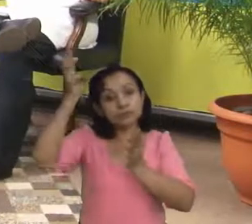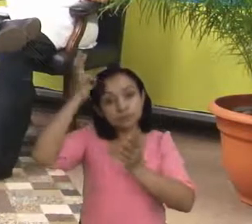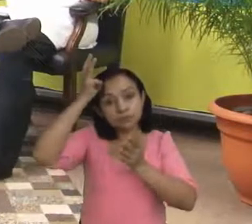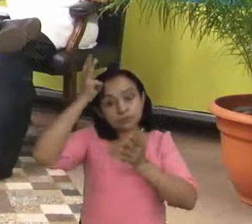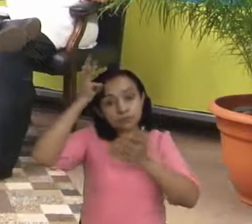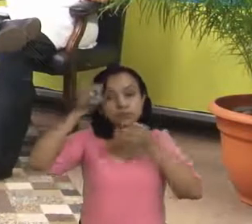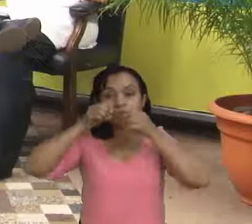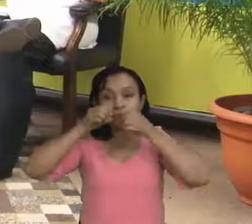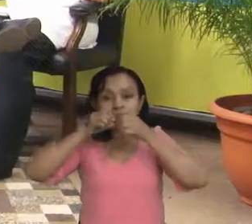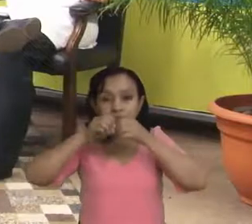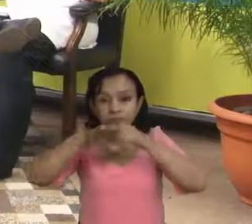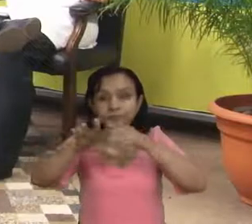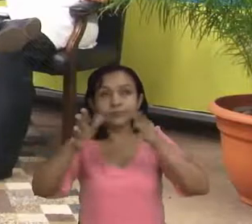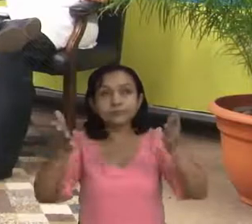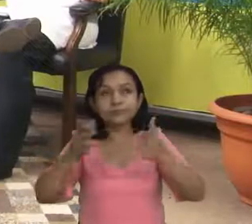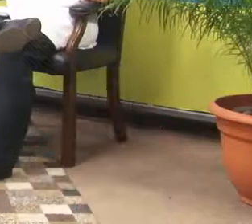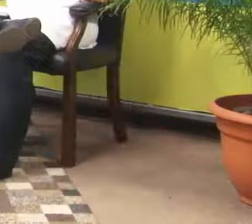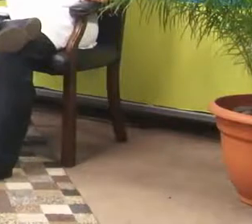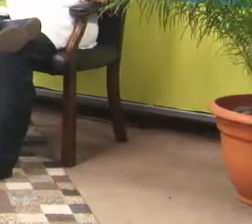coronavirus. Adelante, maestro.